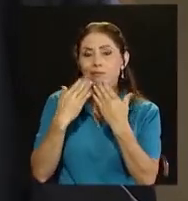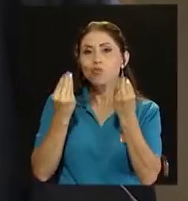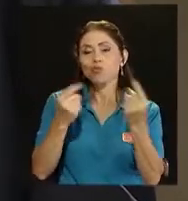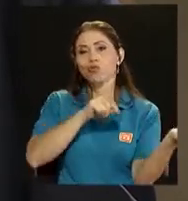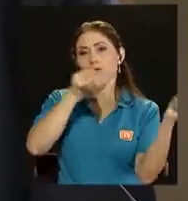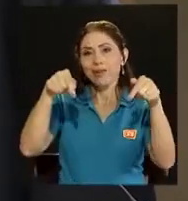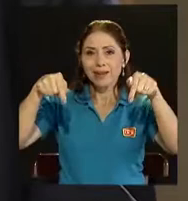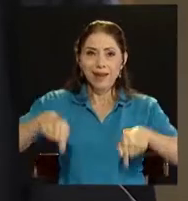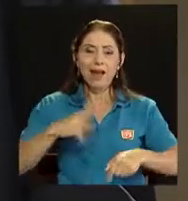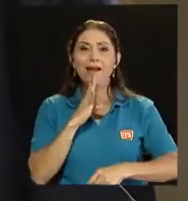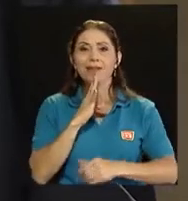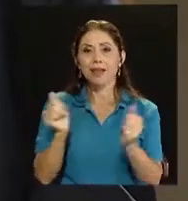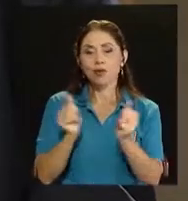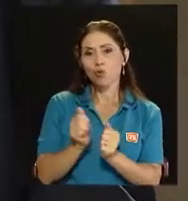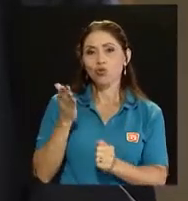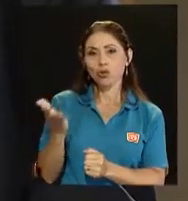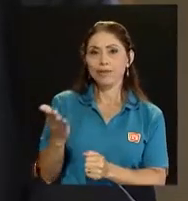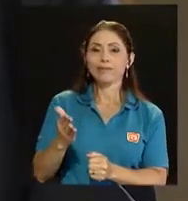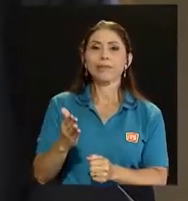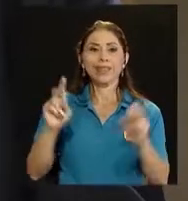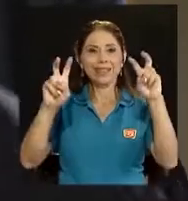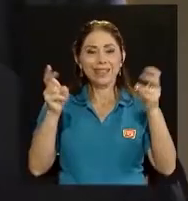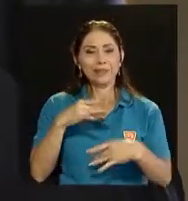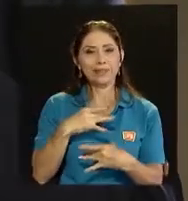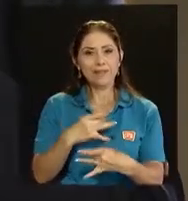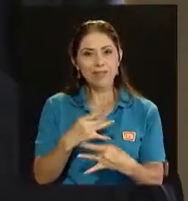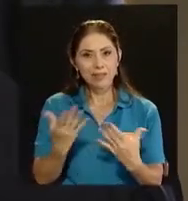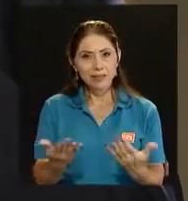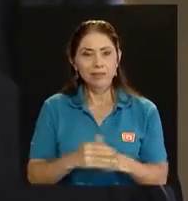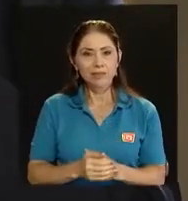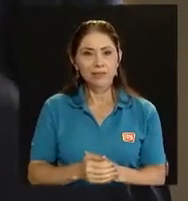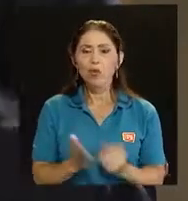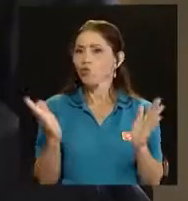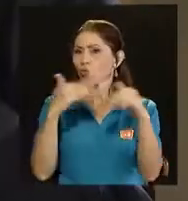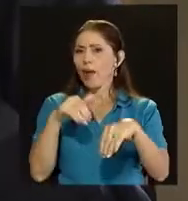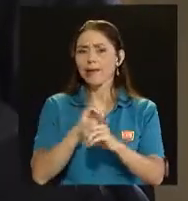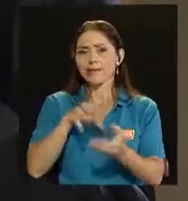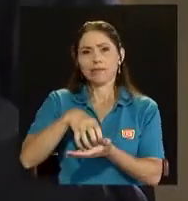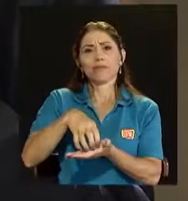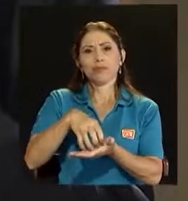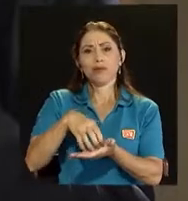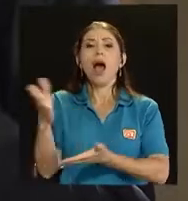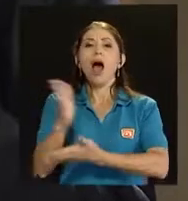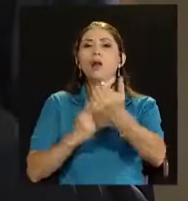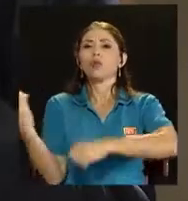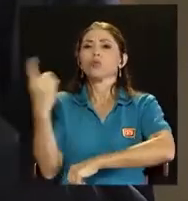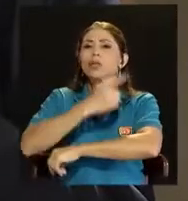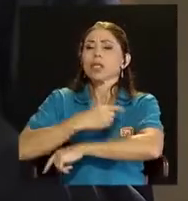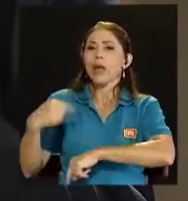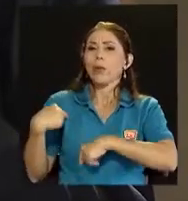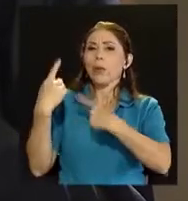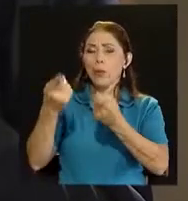de conversar con usted sobre tema de interés. Y no tengo ninguna duda que algún día va a lograr de pronunciar